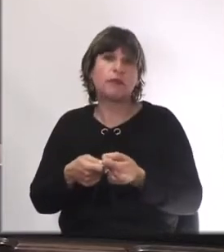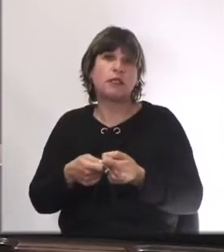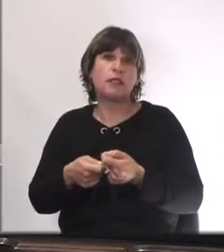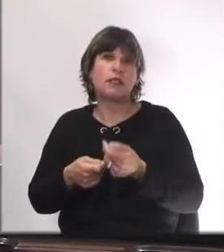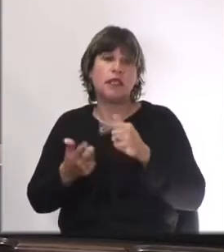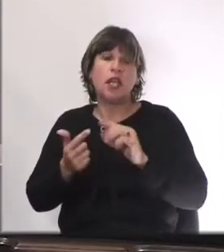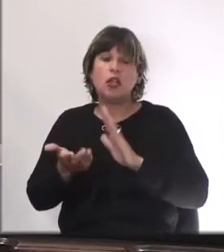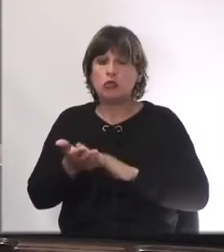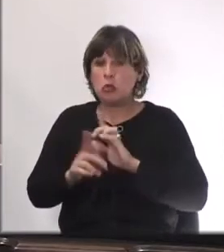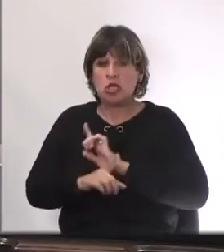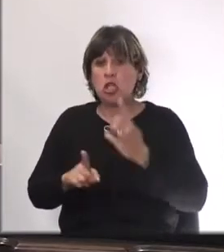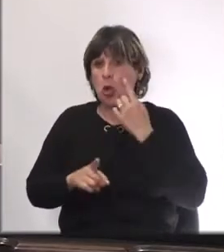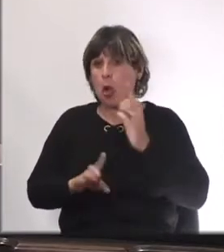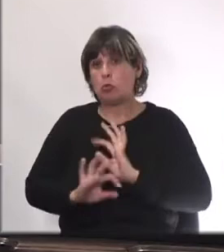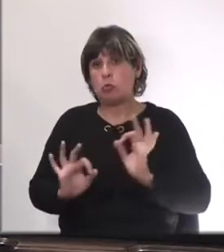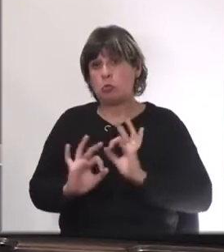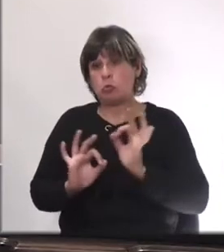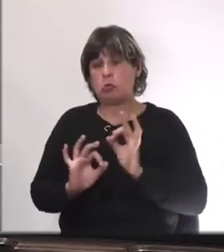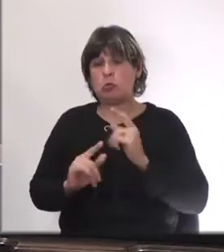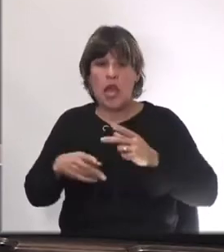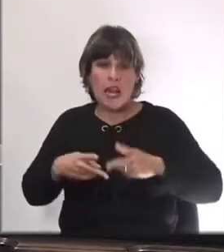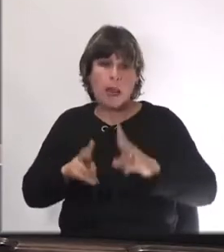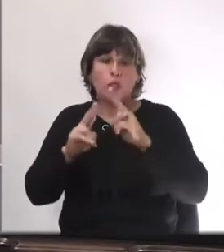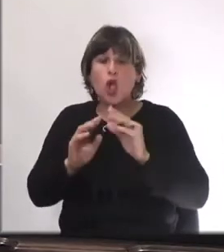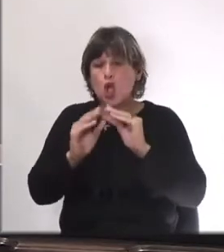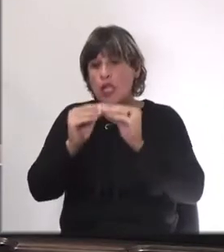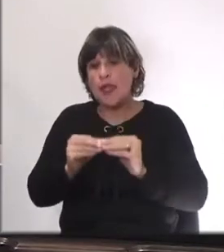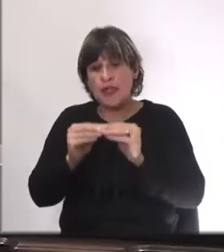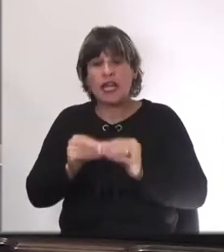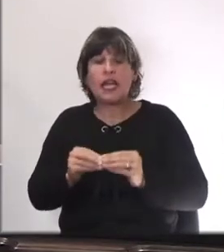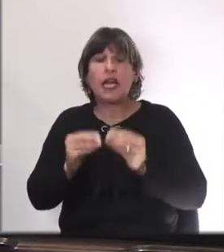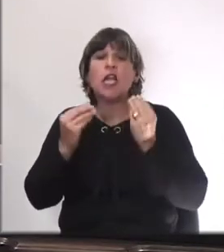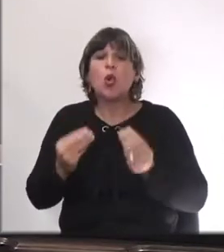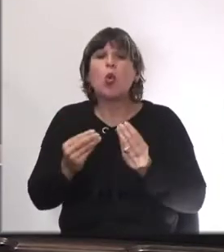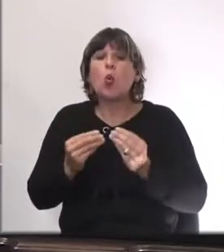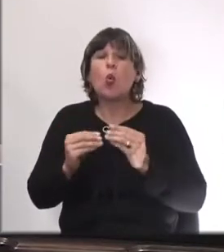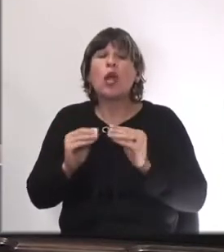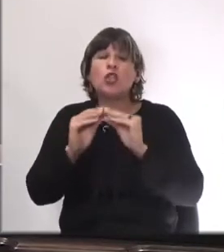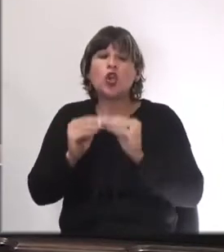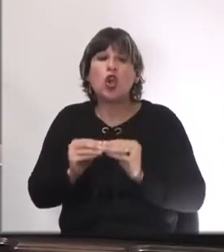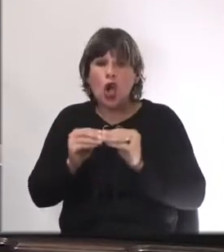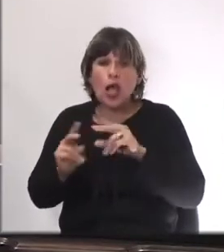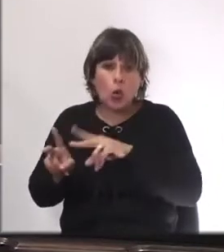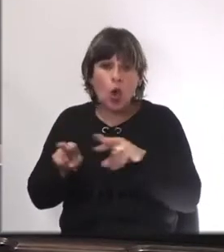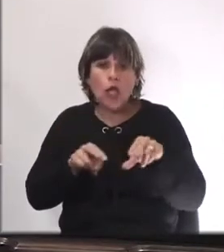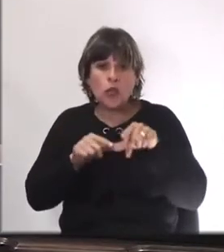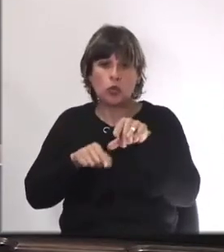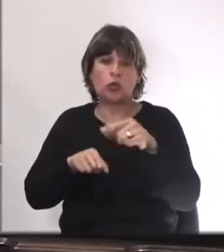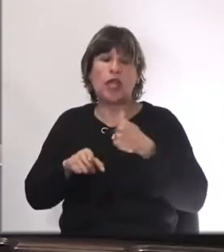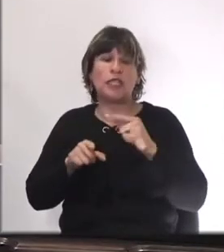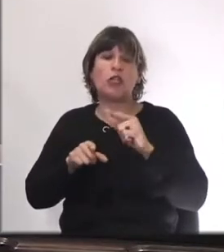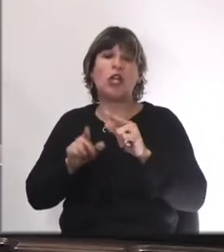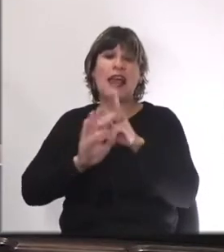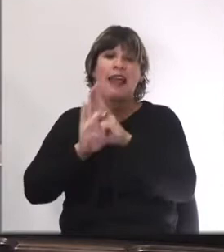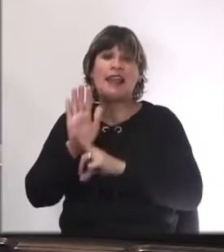sobre la cual desconocemos la metodología de cálculo y cuáles son los cálculos que sustentan esa regla